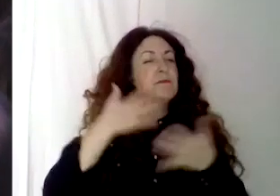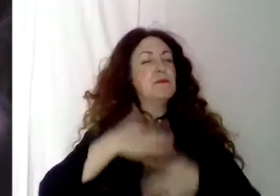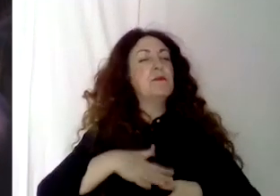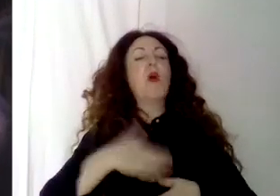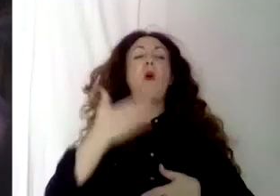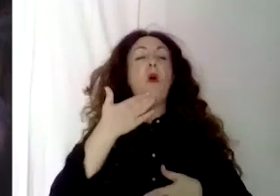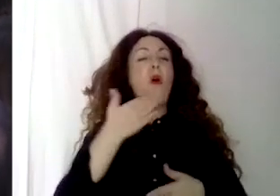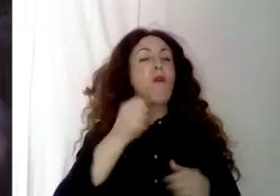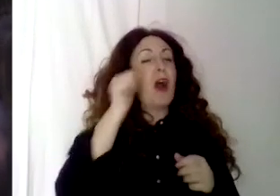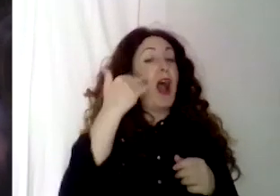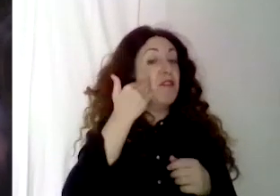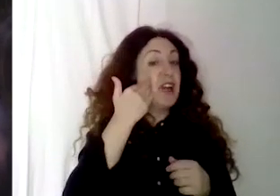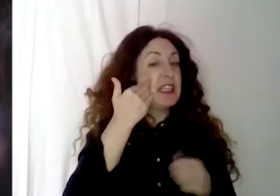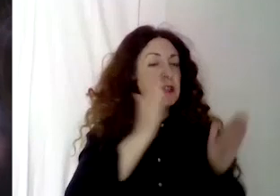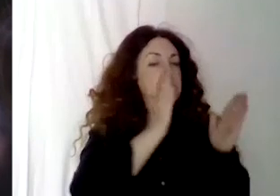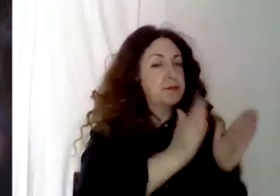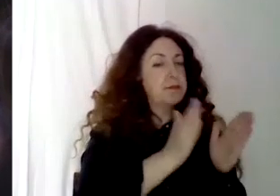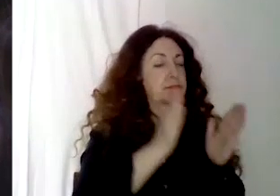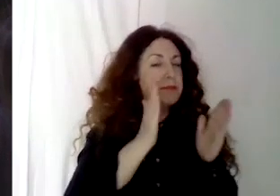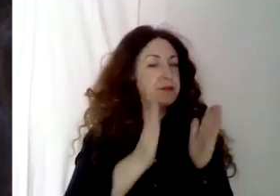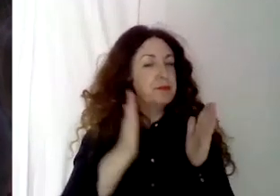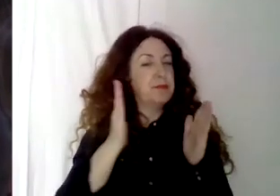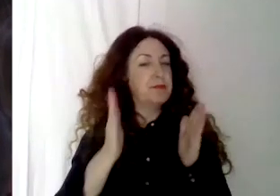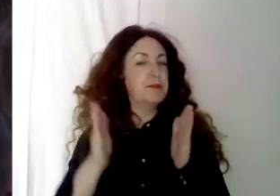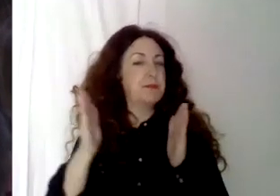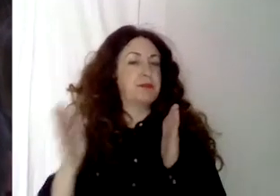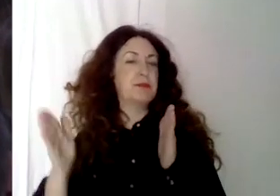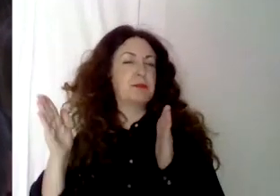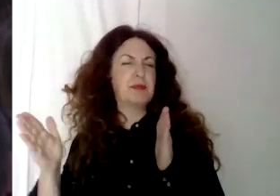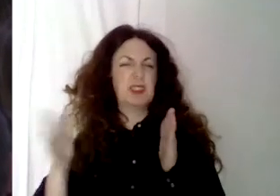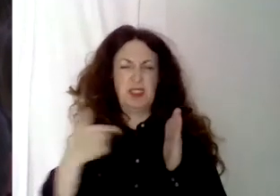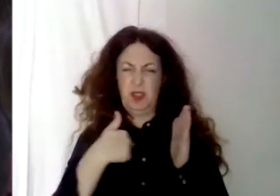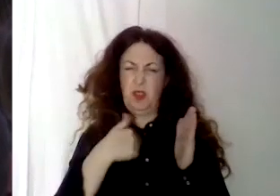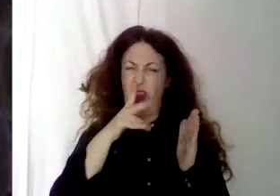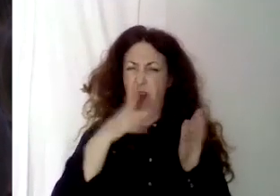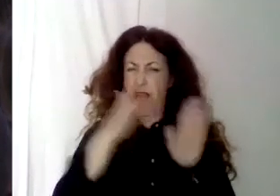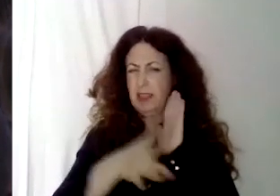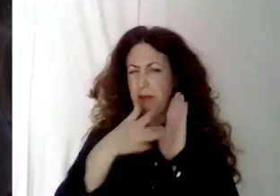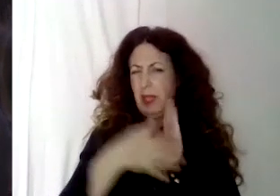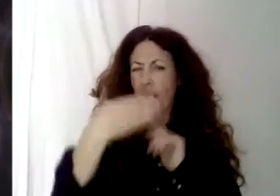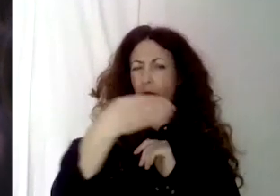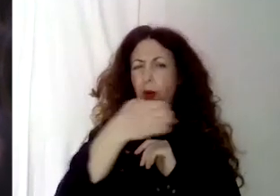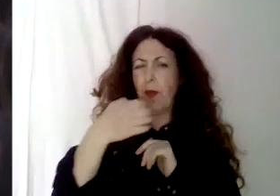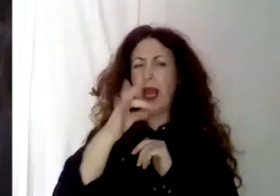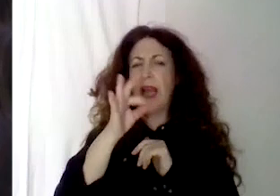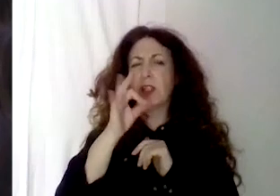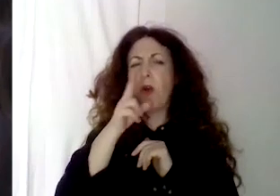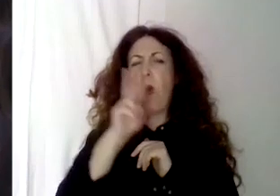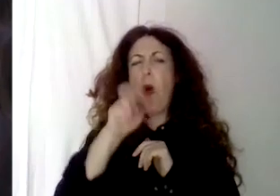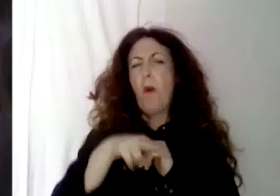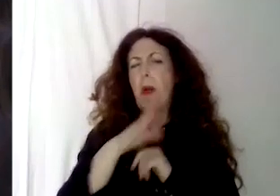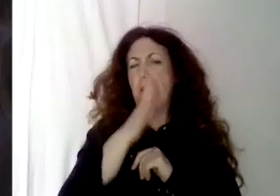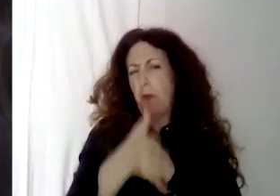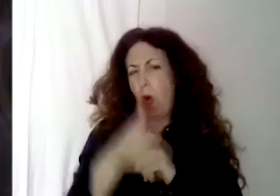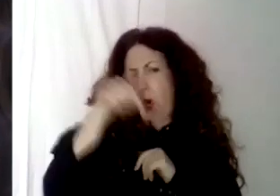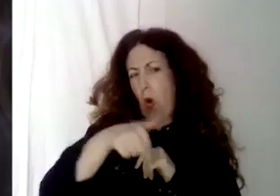cronológica. Me preguntarán ustedes, ¿por qué hablo de Beethoven si de lo que se trata hoy es de hablar de Gesualdo, de